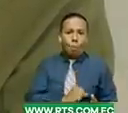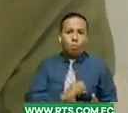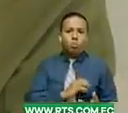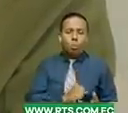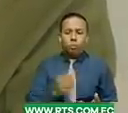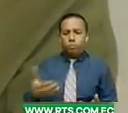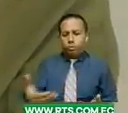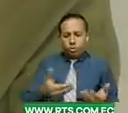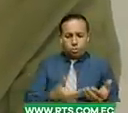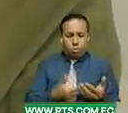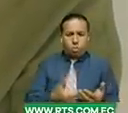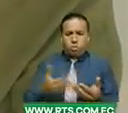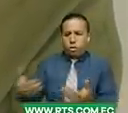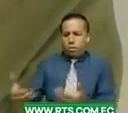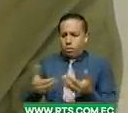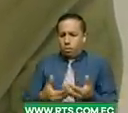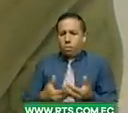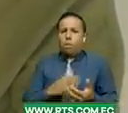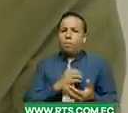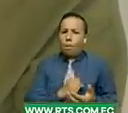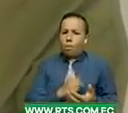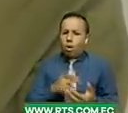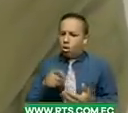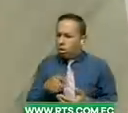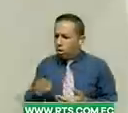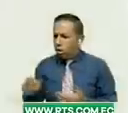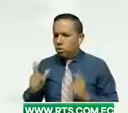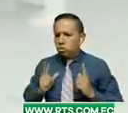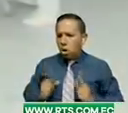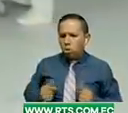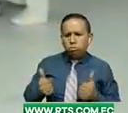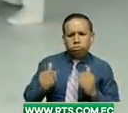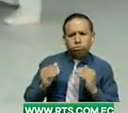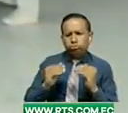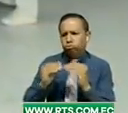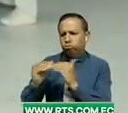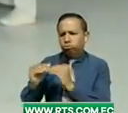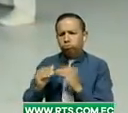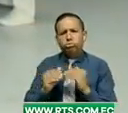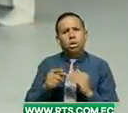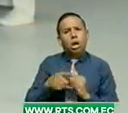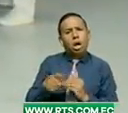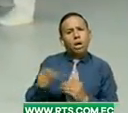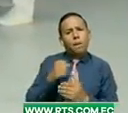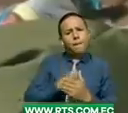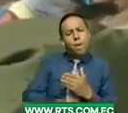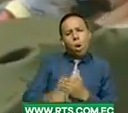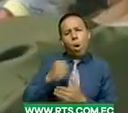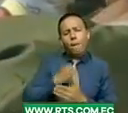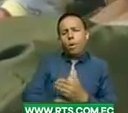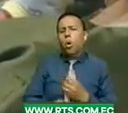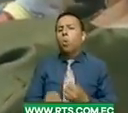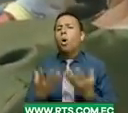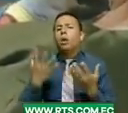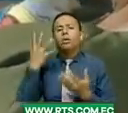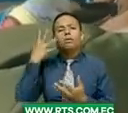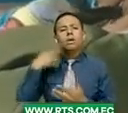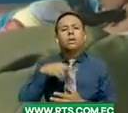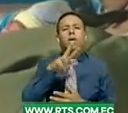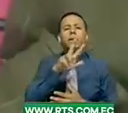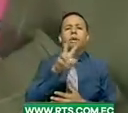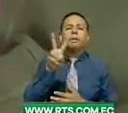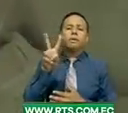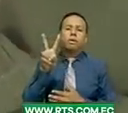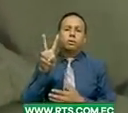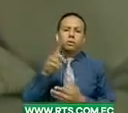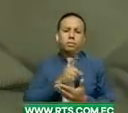mamá, y sus condiciones son estables. Los bebés nacieron a las 32 semanas de gestación. Se trata de 3 niños